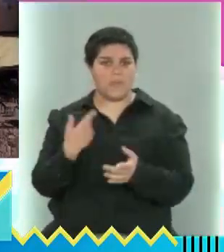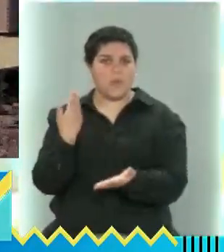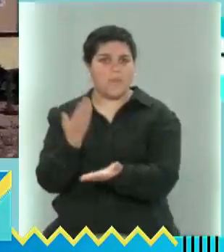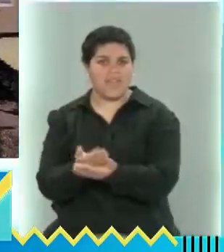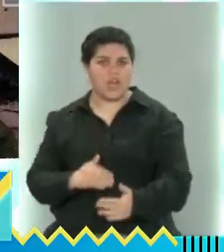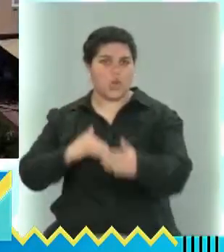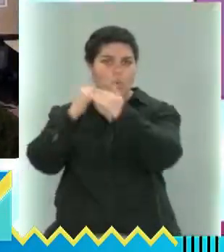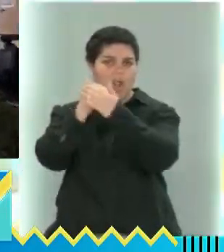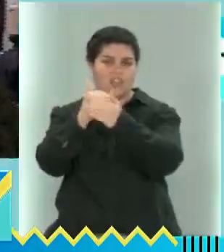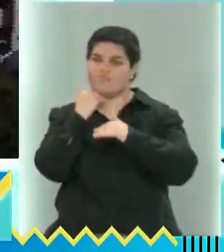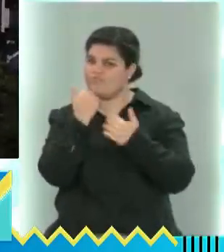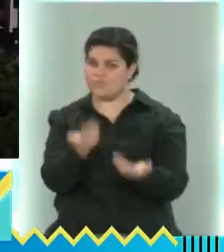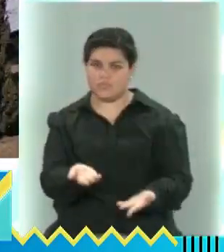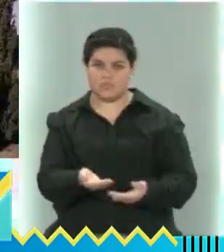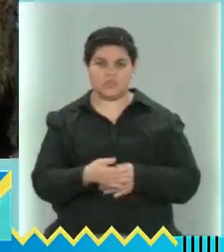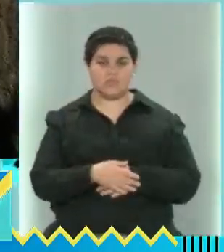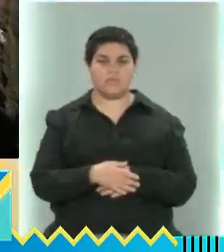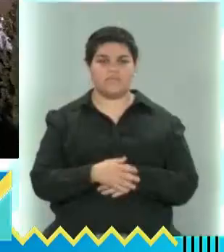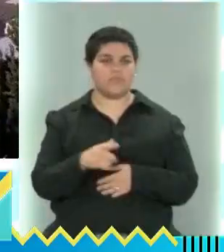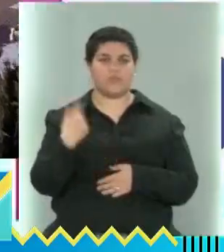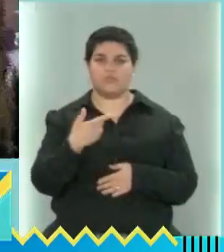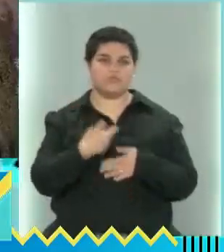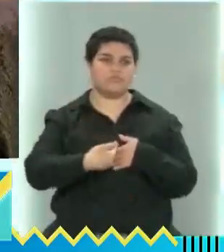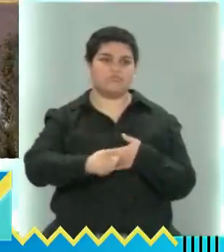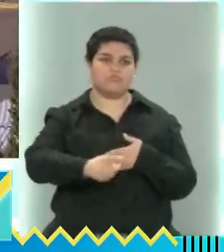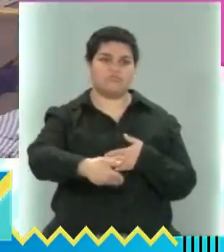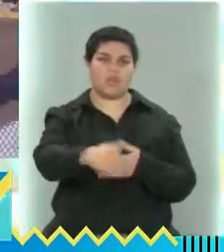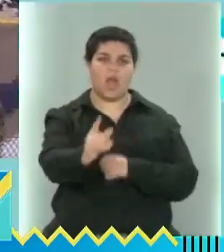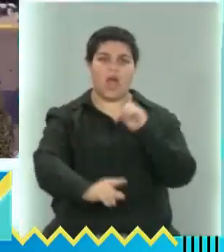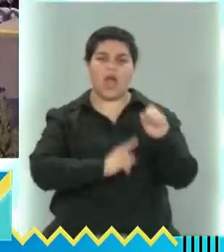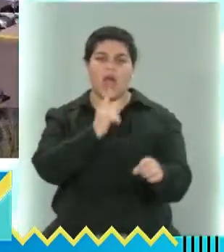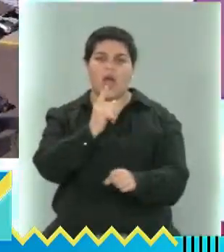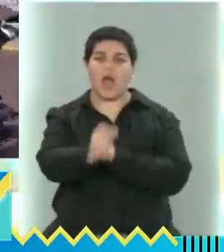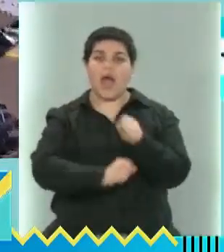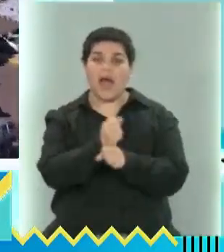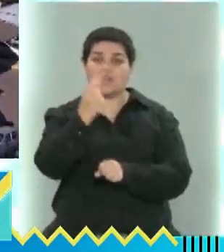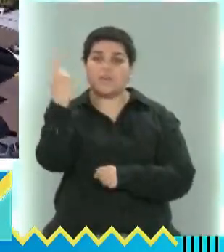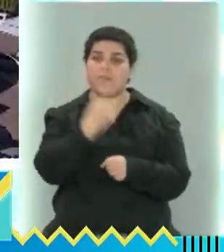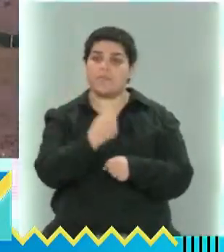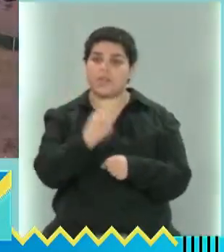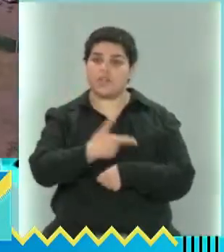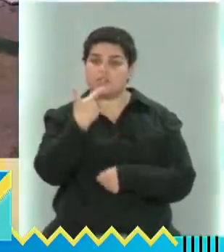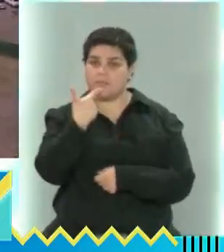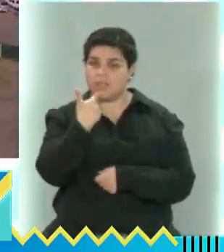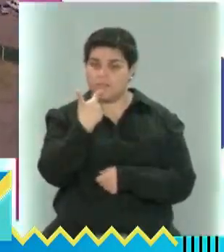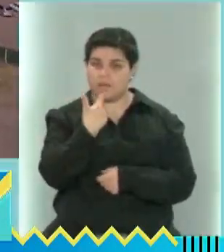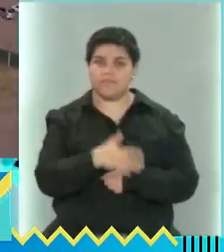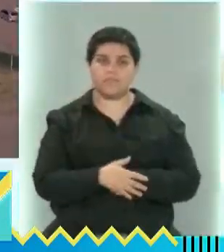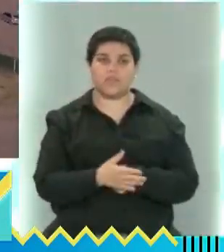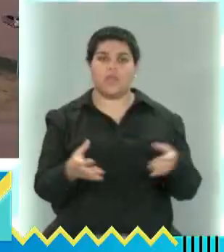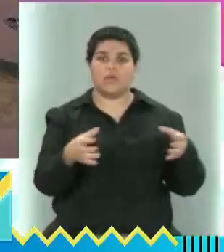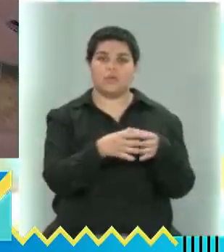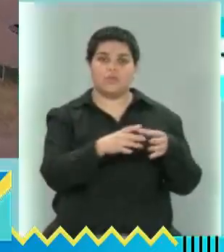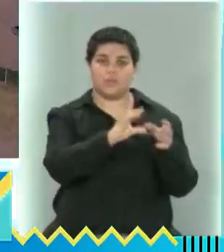nuestros reclamos, extendemos el cese de actividades hasta el 1 de septiembre. Y a nivel de la Universidad Nacional de Cuyo, sé